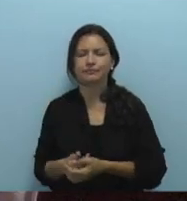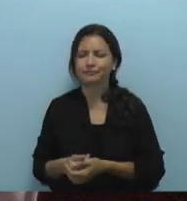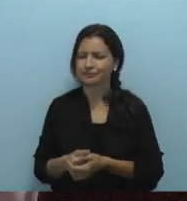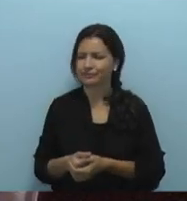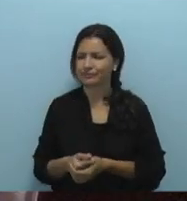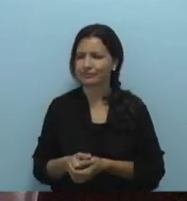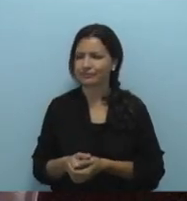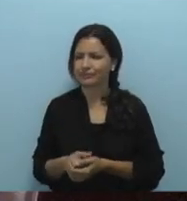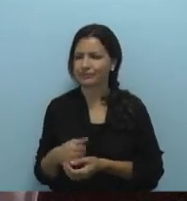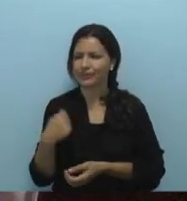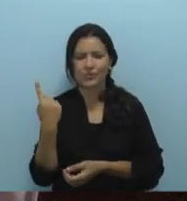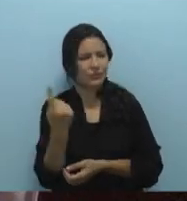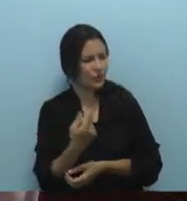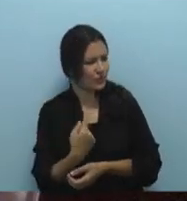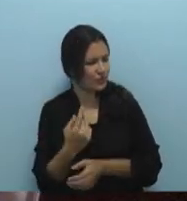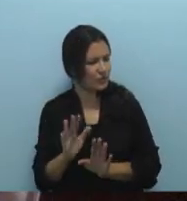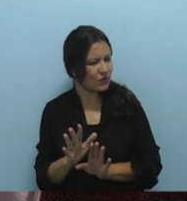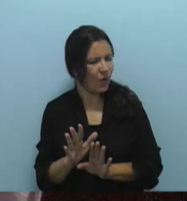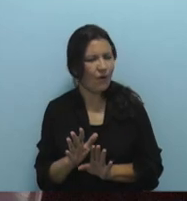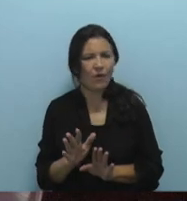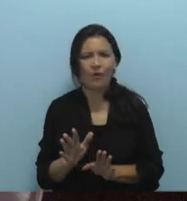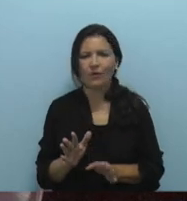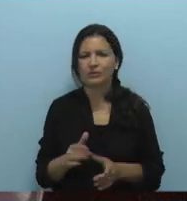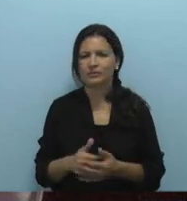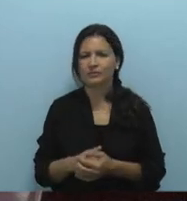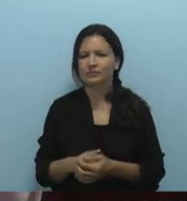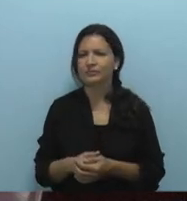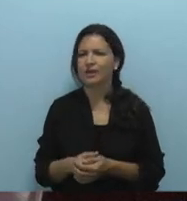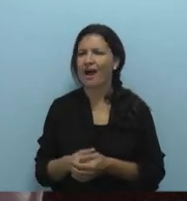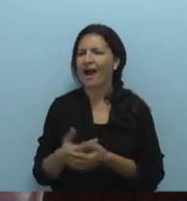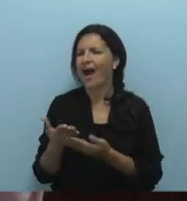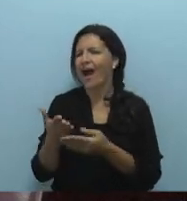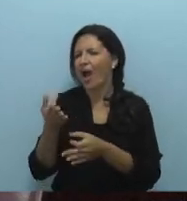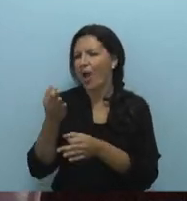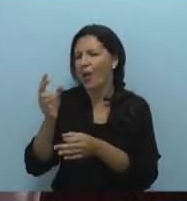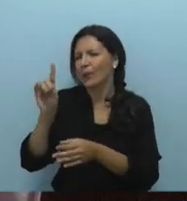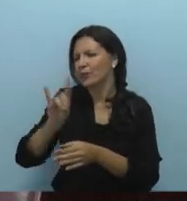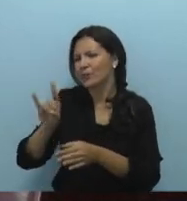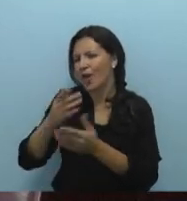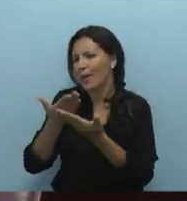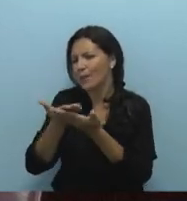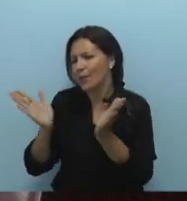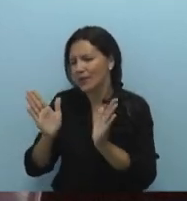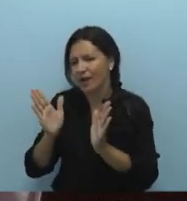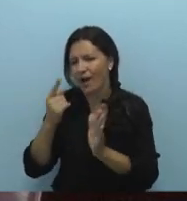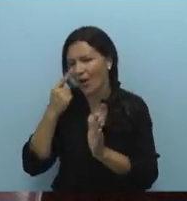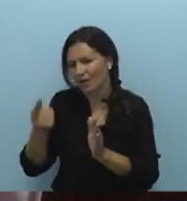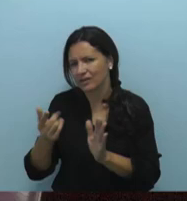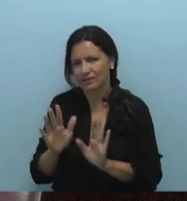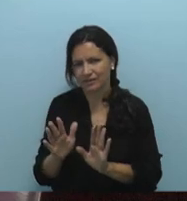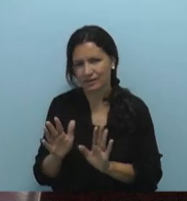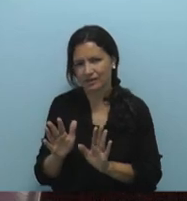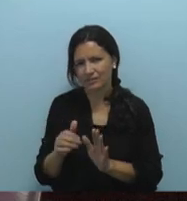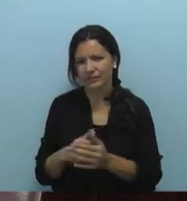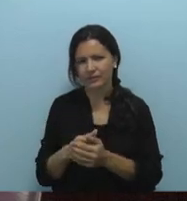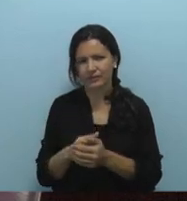aquí somos, en mayor o en menor medida, hijos de la universidad pública. Y sabemos